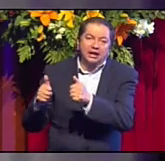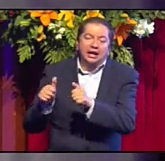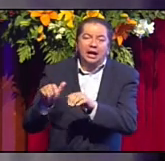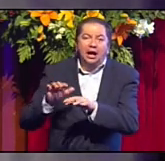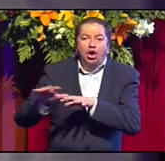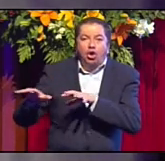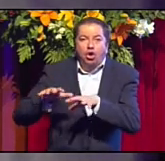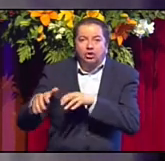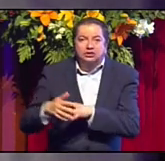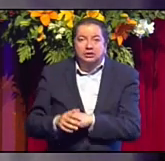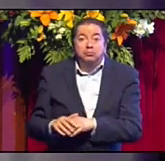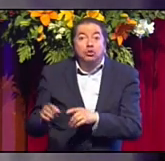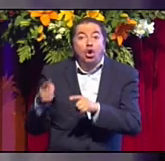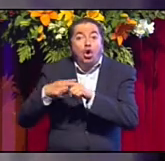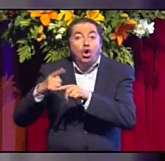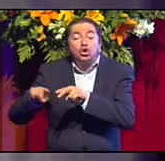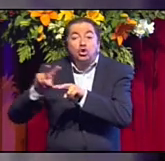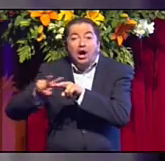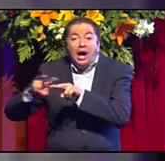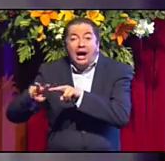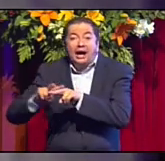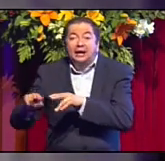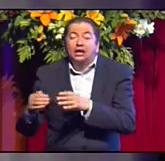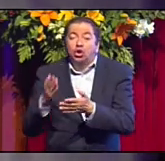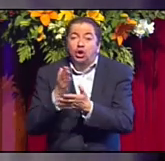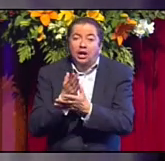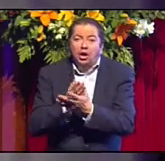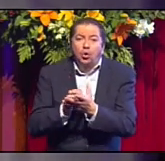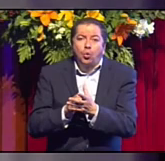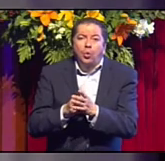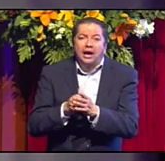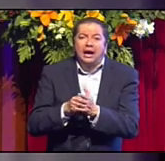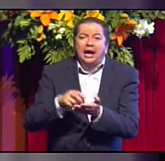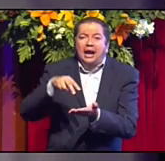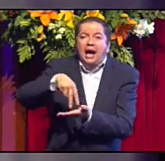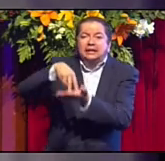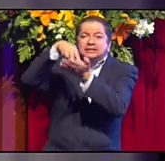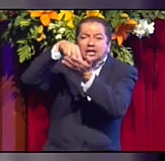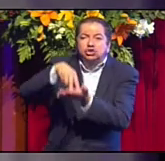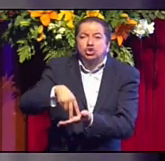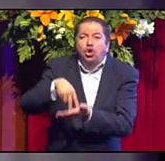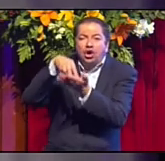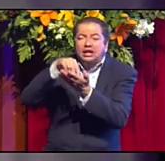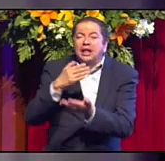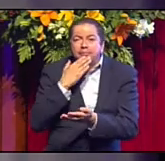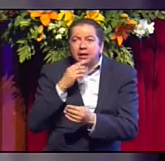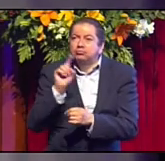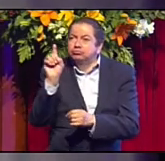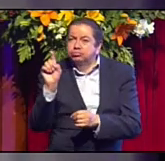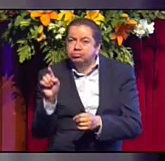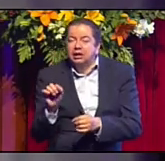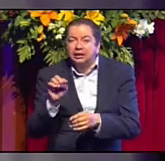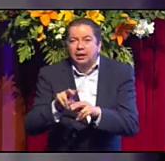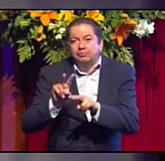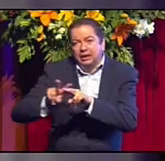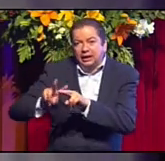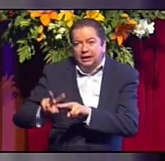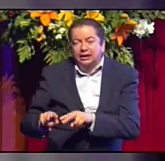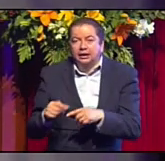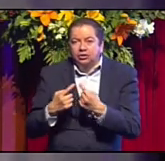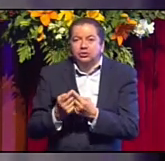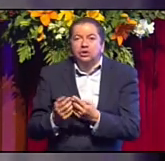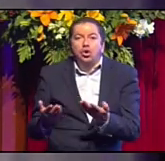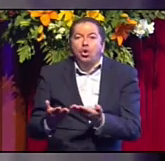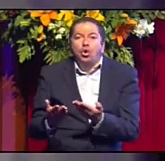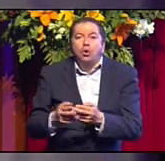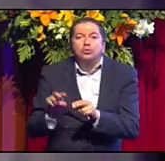del ascensor de la escuela Lucila Godoy Alcayaga, decíamos empatía, colocarlo en el pellejo del otro, pero claramente que es necesario.